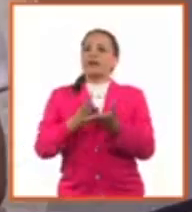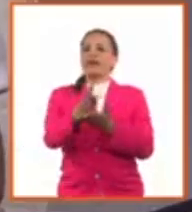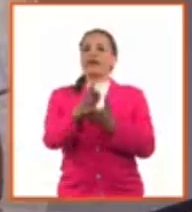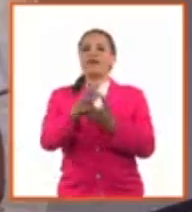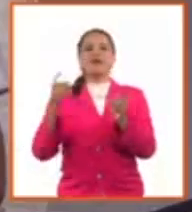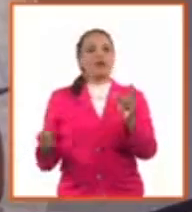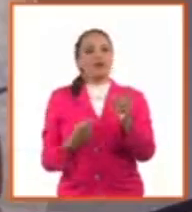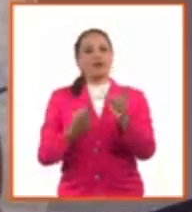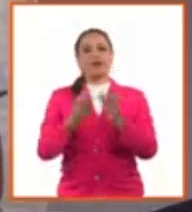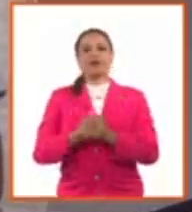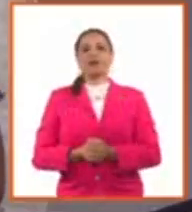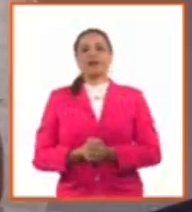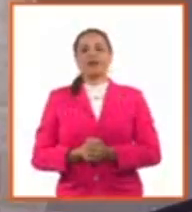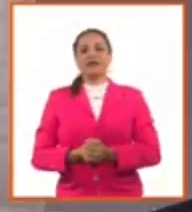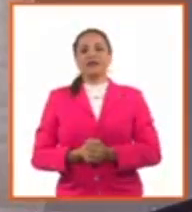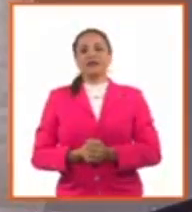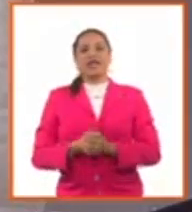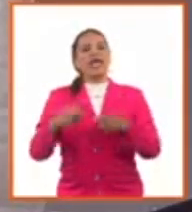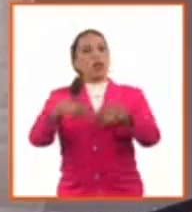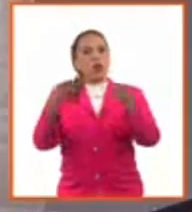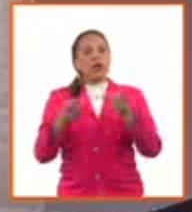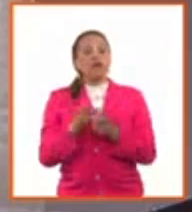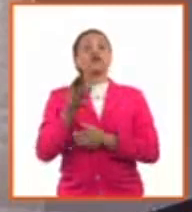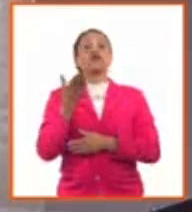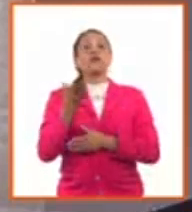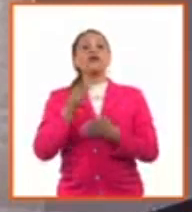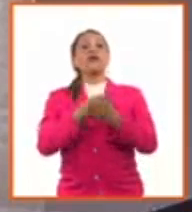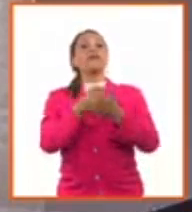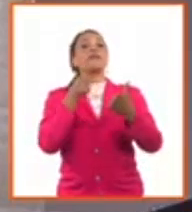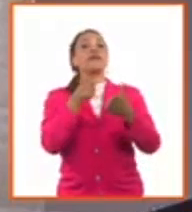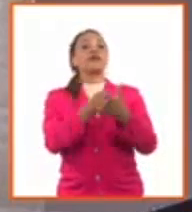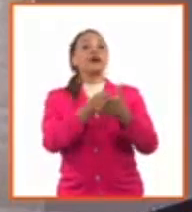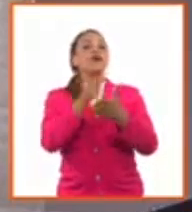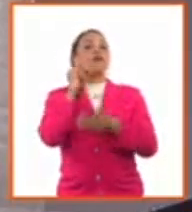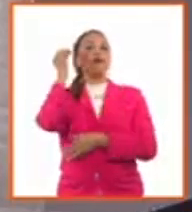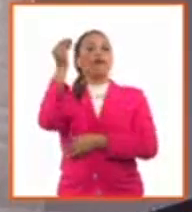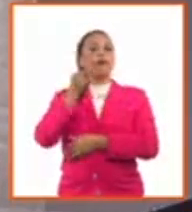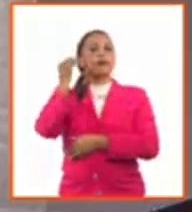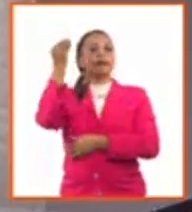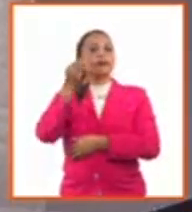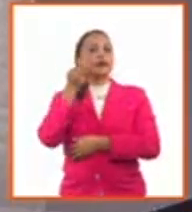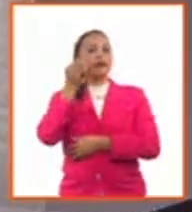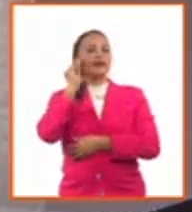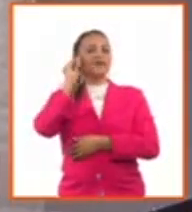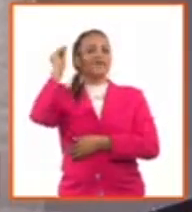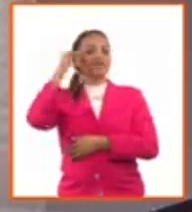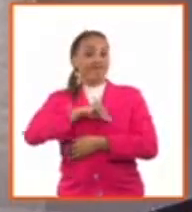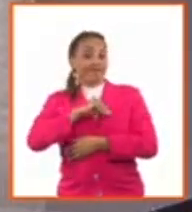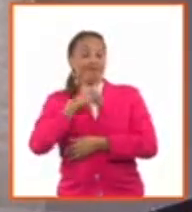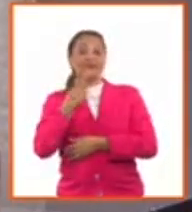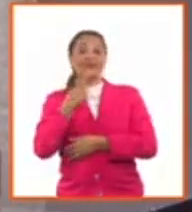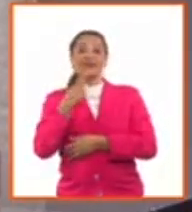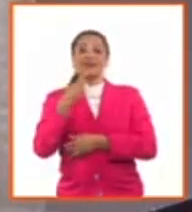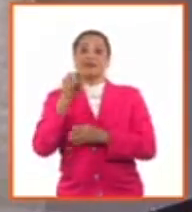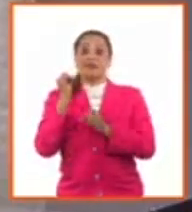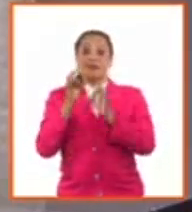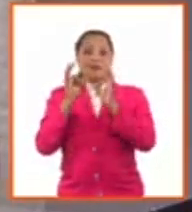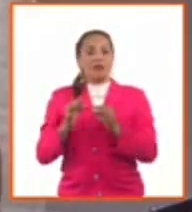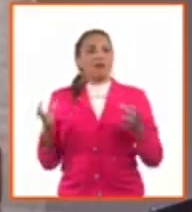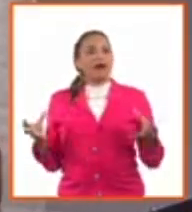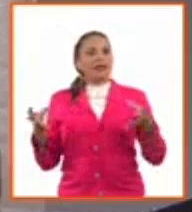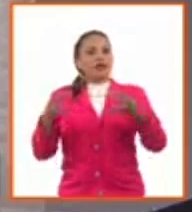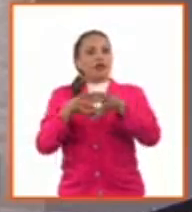seguir haciendo. Este centenario creo que nos exige impulsar un pensamiento consciente,